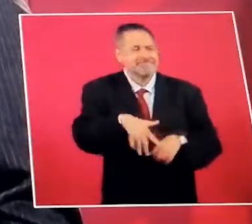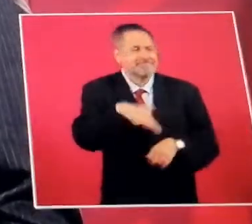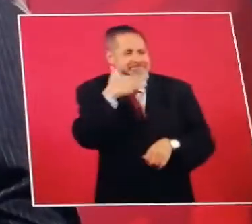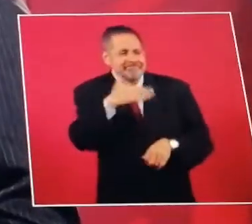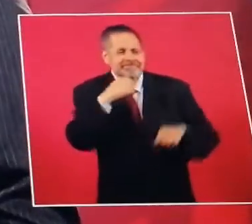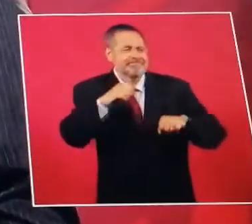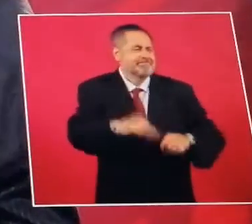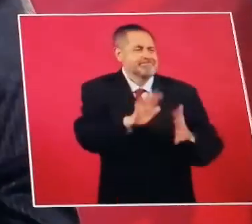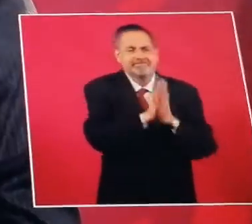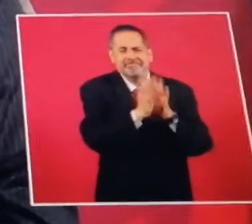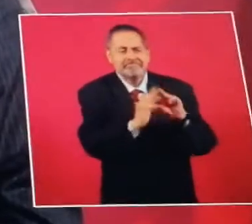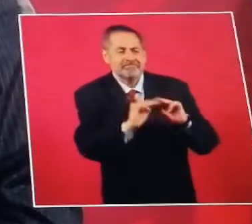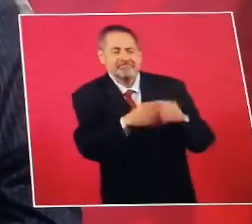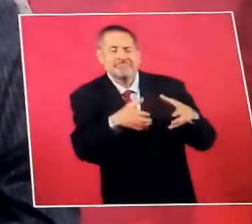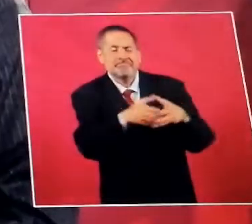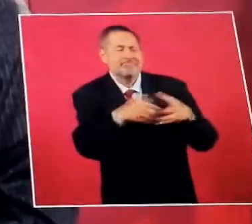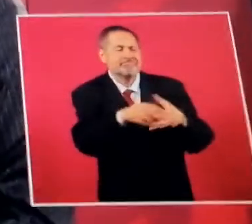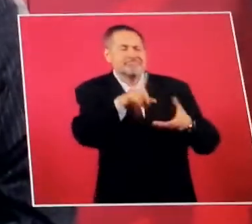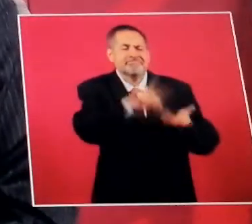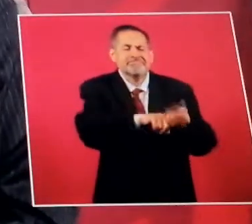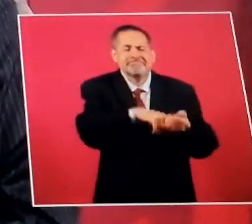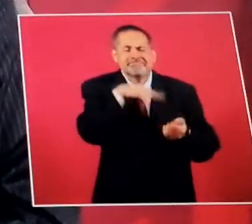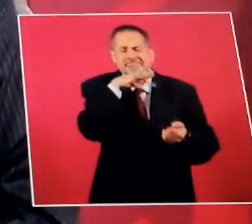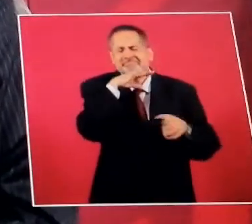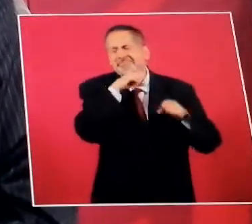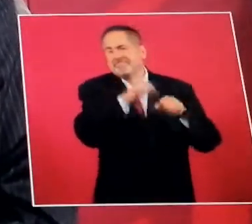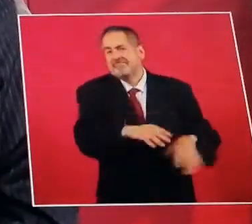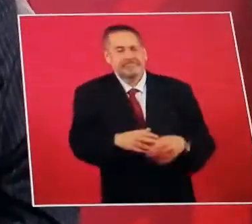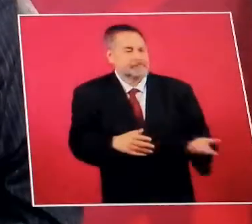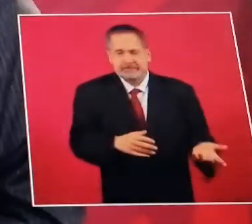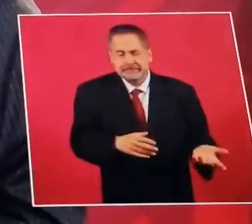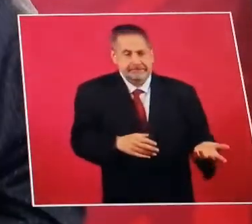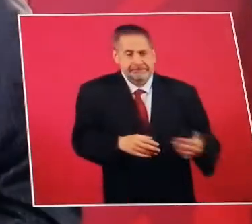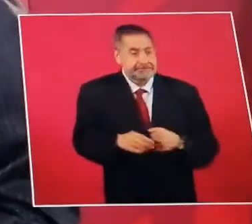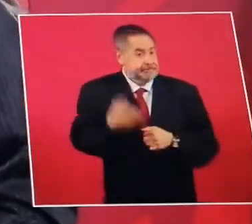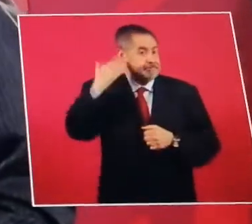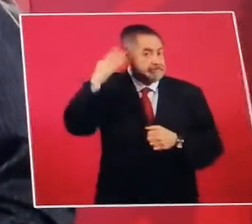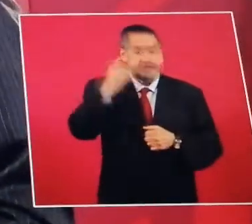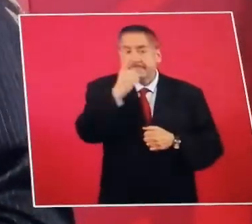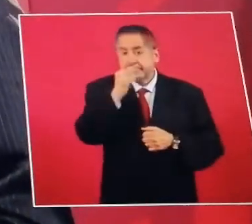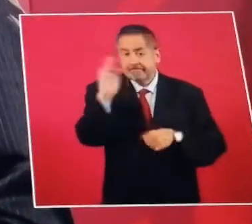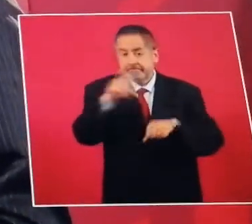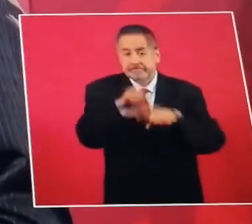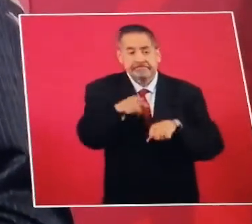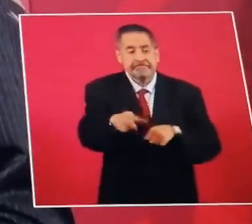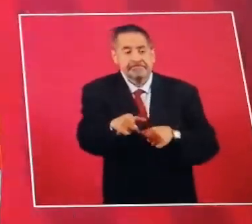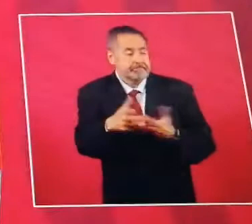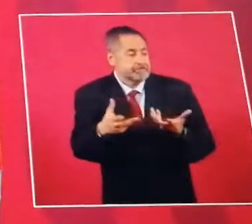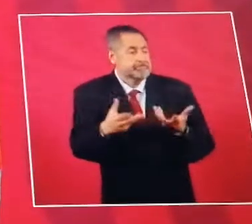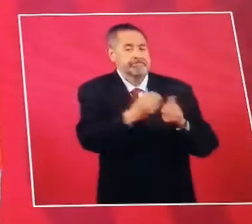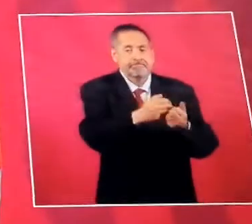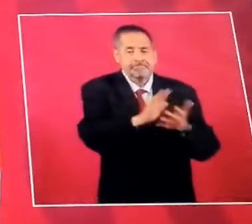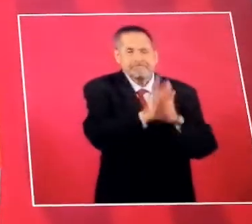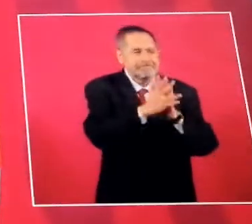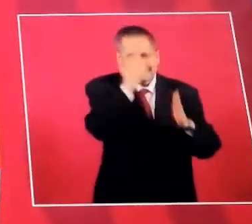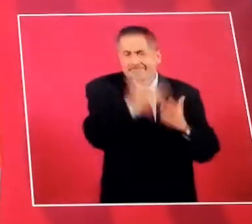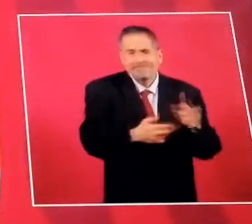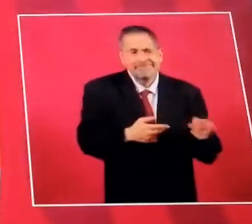asociación delictuosa, porque se vincularon a la delincuencia. Bueno,